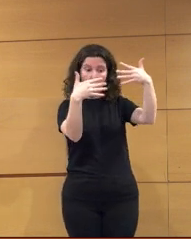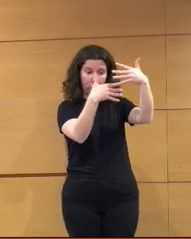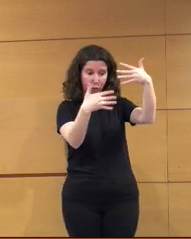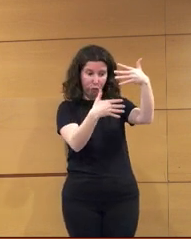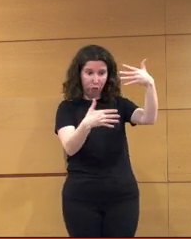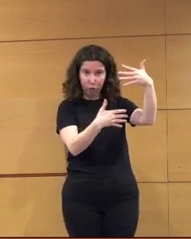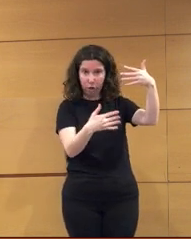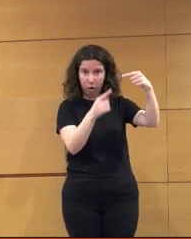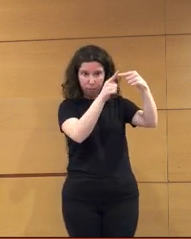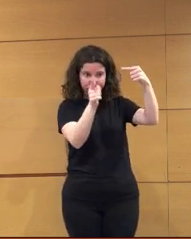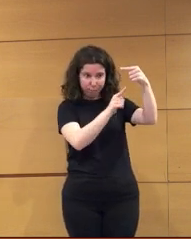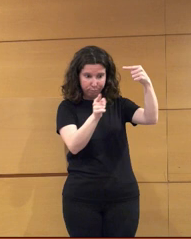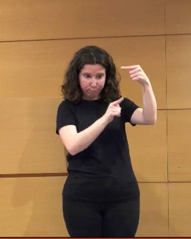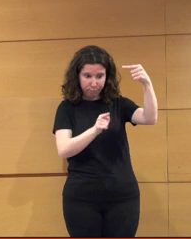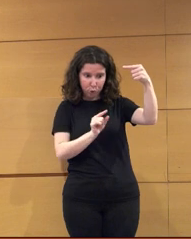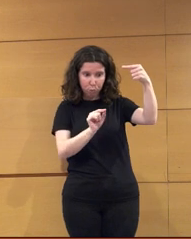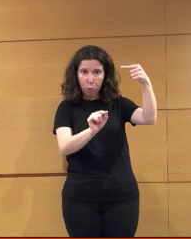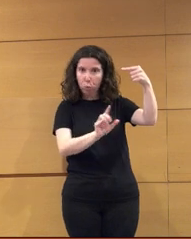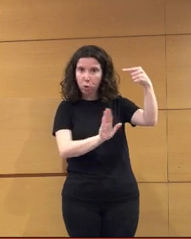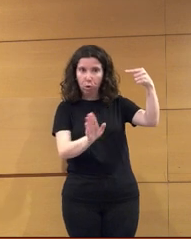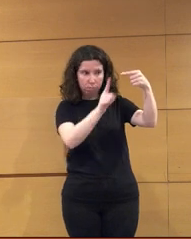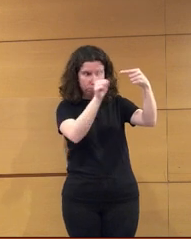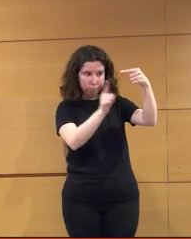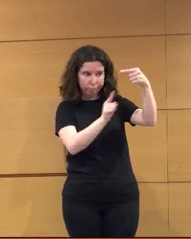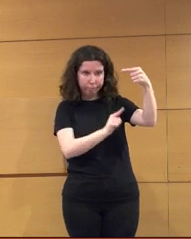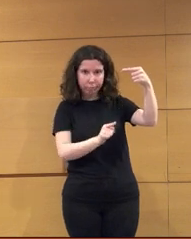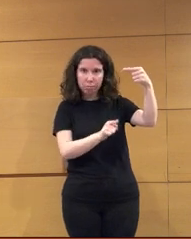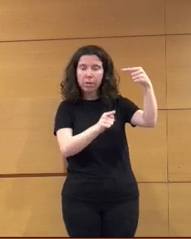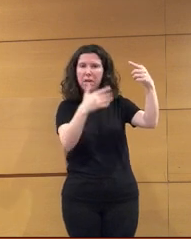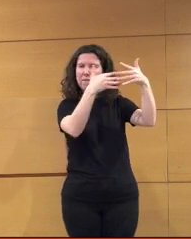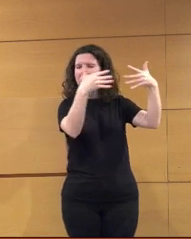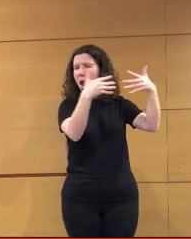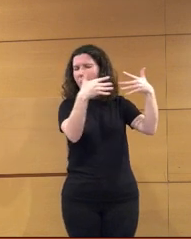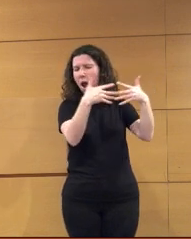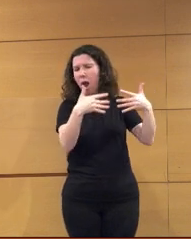eso fuera una única oración, ¿sí? Cargada de frases